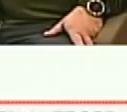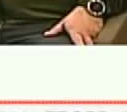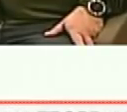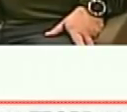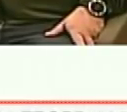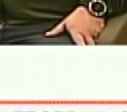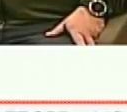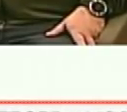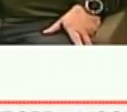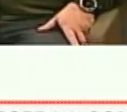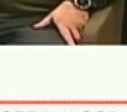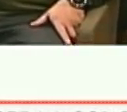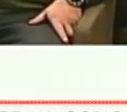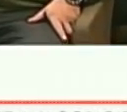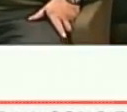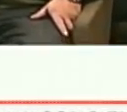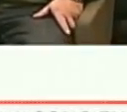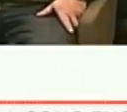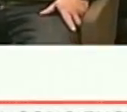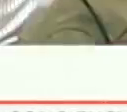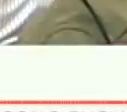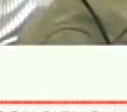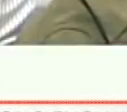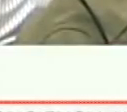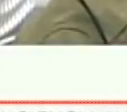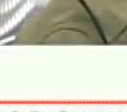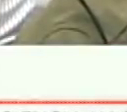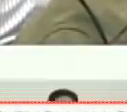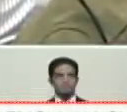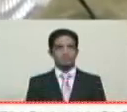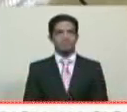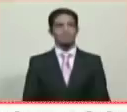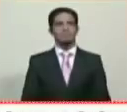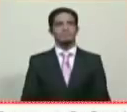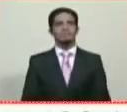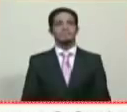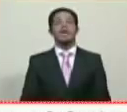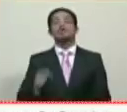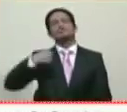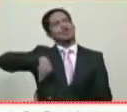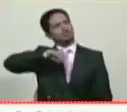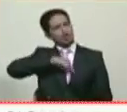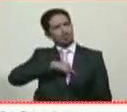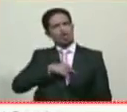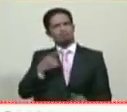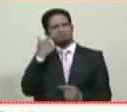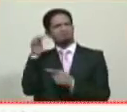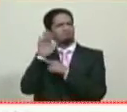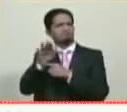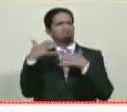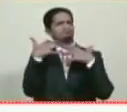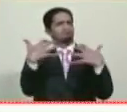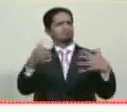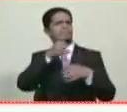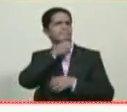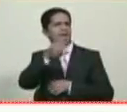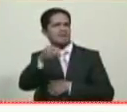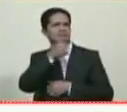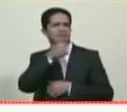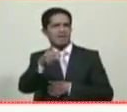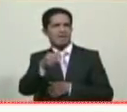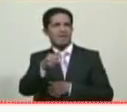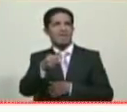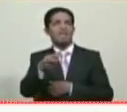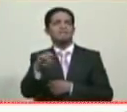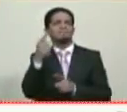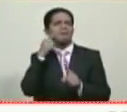todos los bomberos en el país. Nosotros estamos aquí para denunciar ante todo el país e informar al país